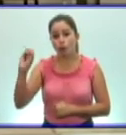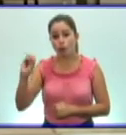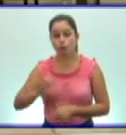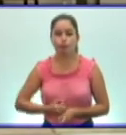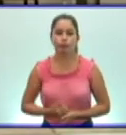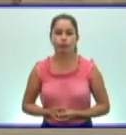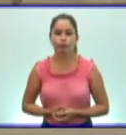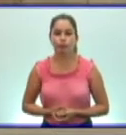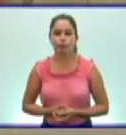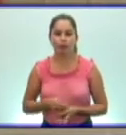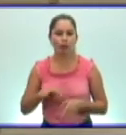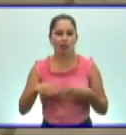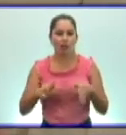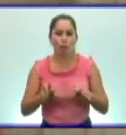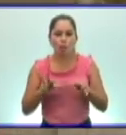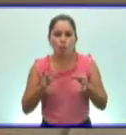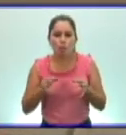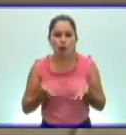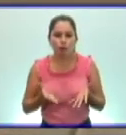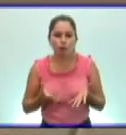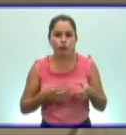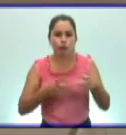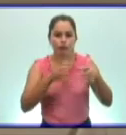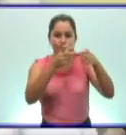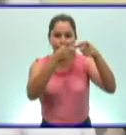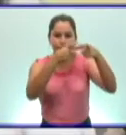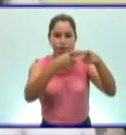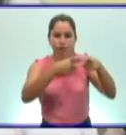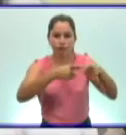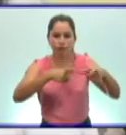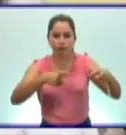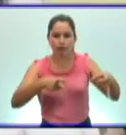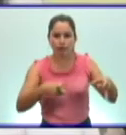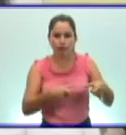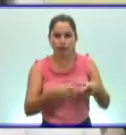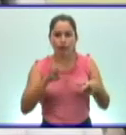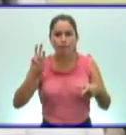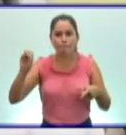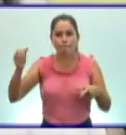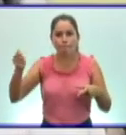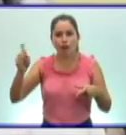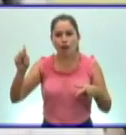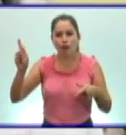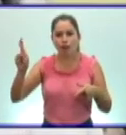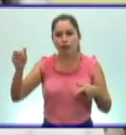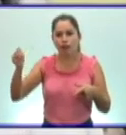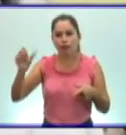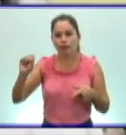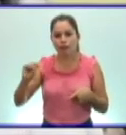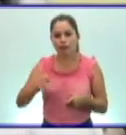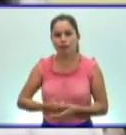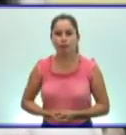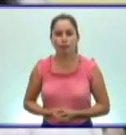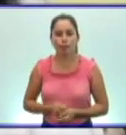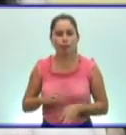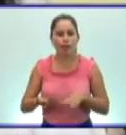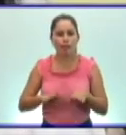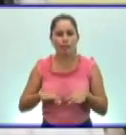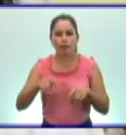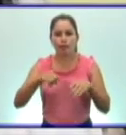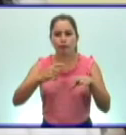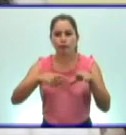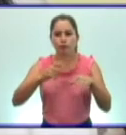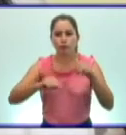fundamental en esta operación el matraz aforado. Para preparar la disolución, la sustancia debe estar